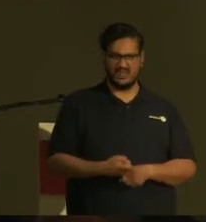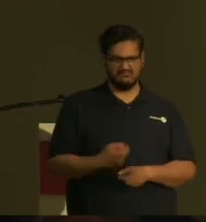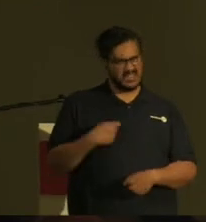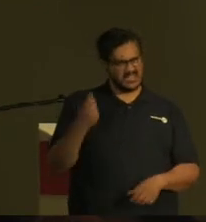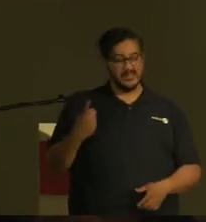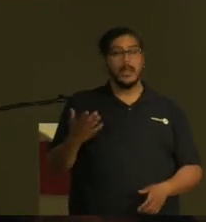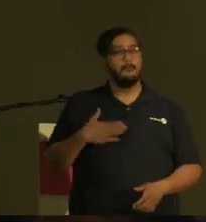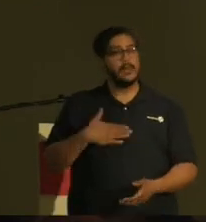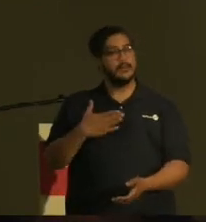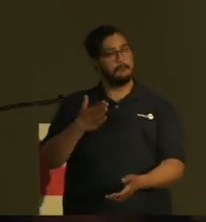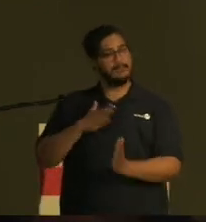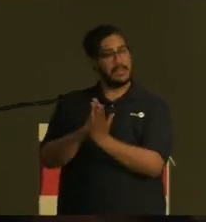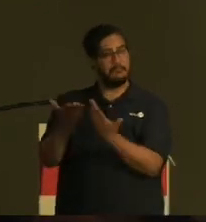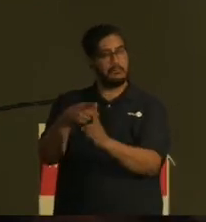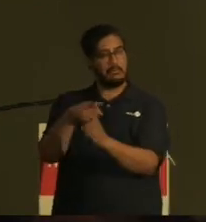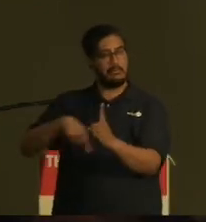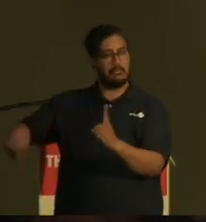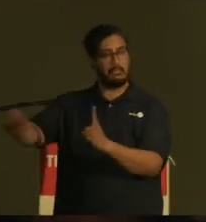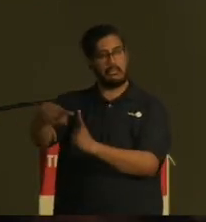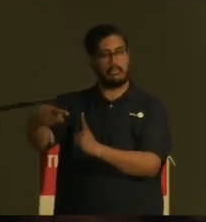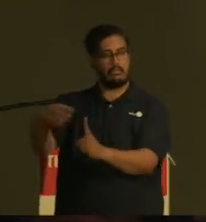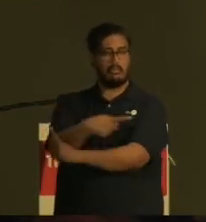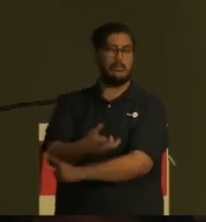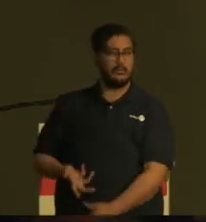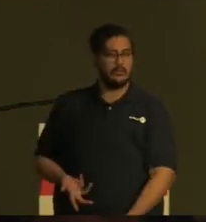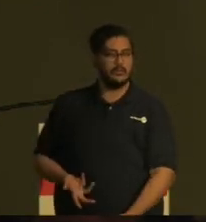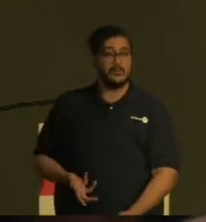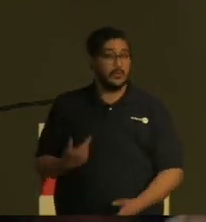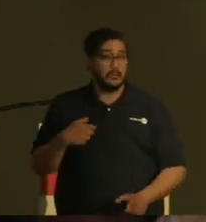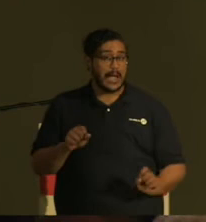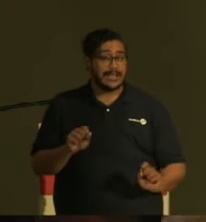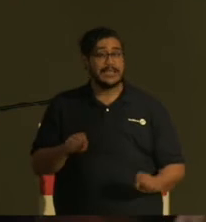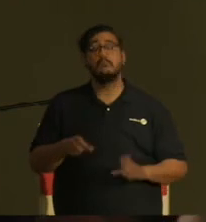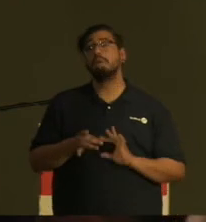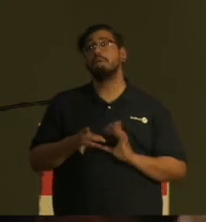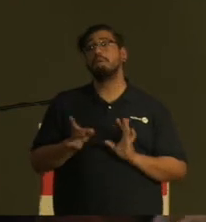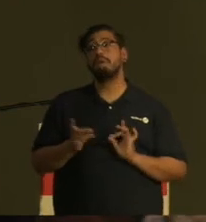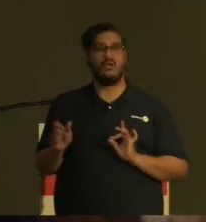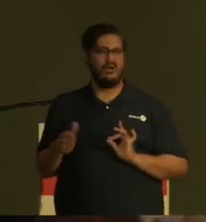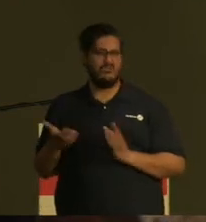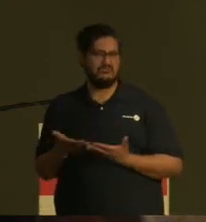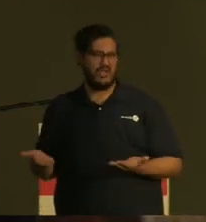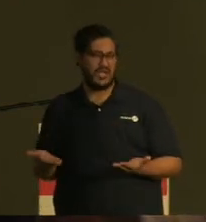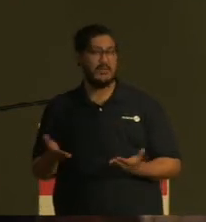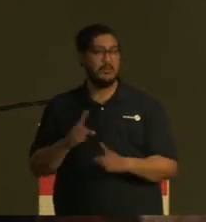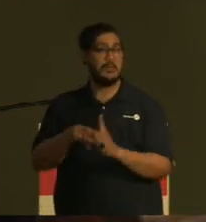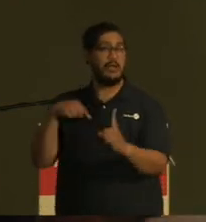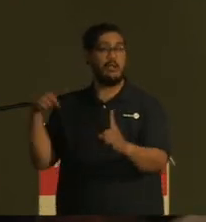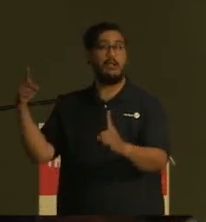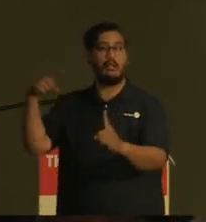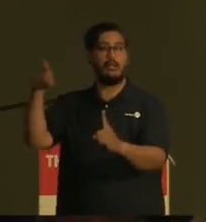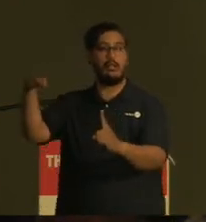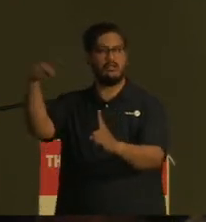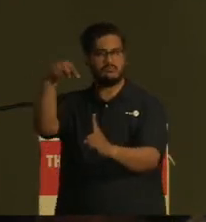no dicen lo que está diciendo. It brings to mind. Y entonces, si él puede decir otra cosa, también tiene la libertad. Pero él sabe que no tiene que decir